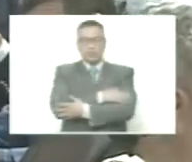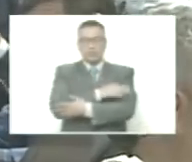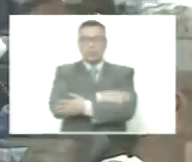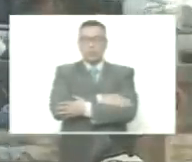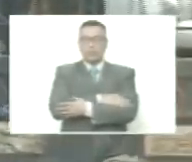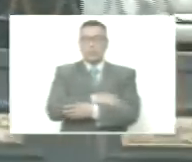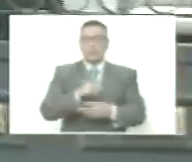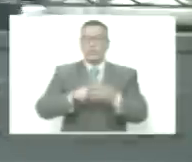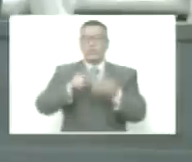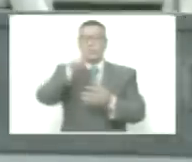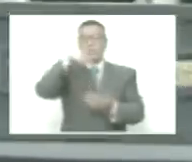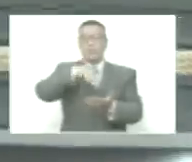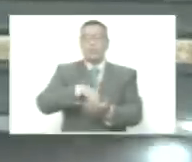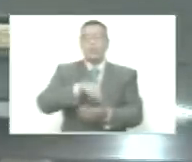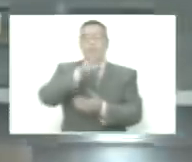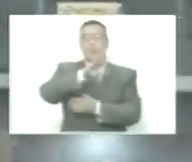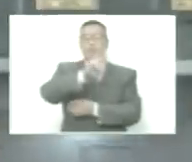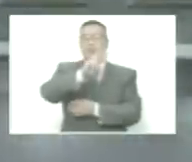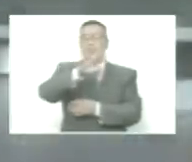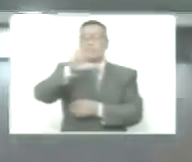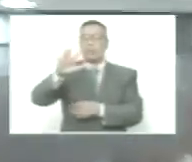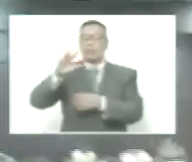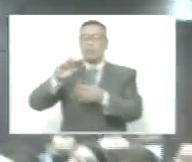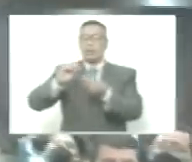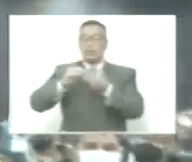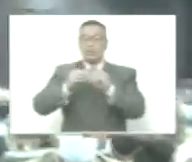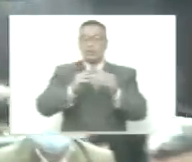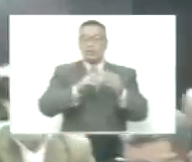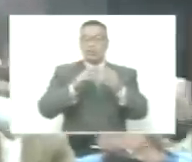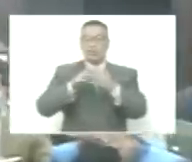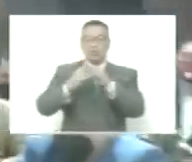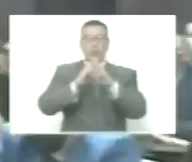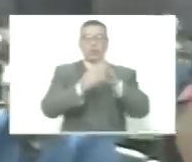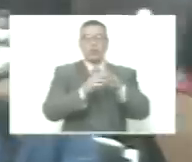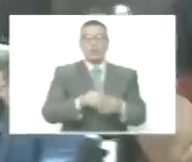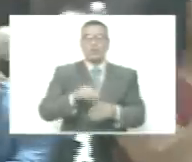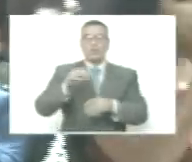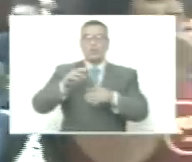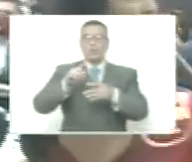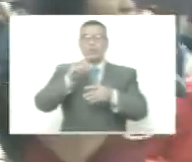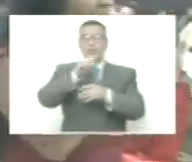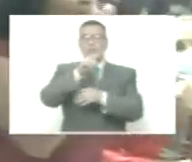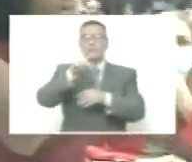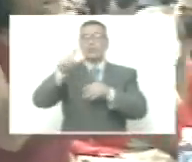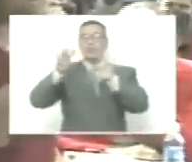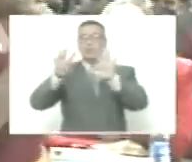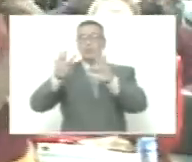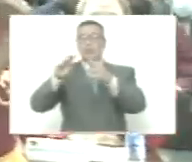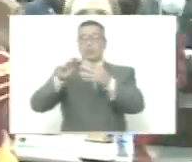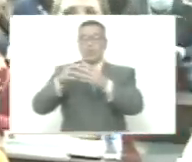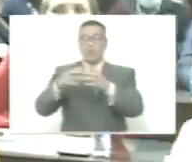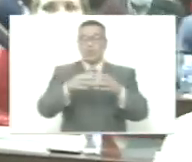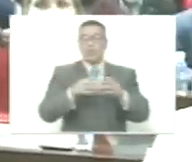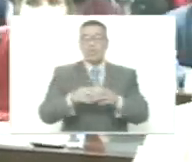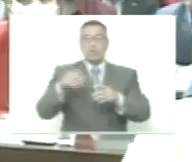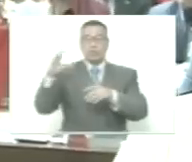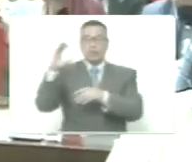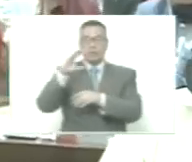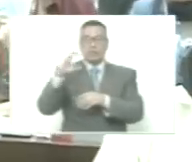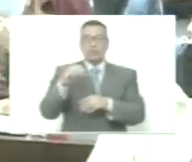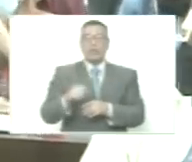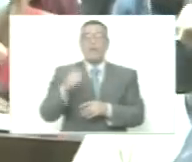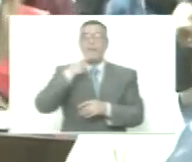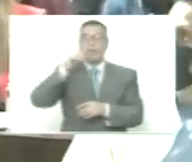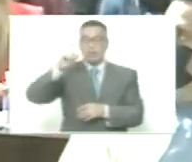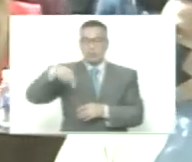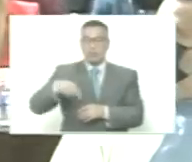las 2.525 comunidades y los 119 ejes en la ciudad de Caracas, donde